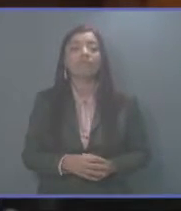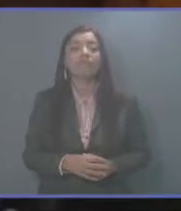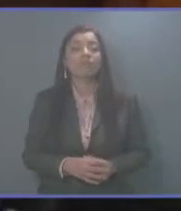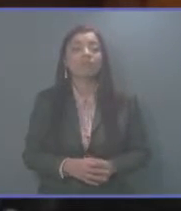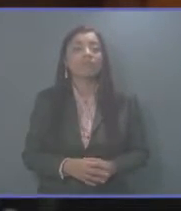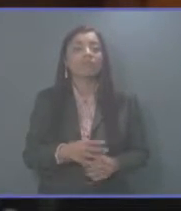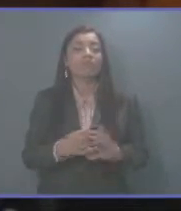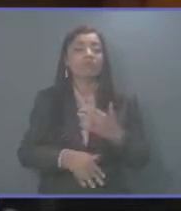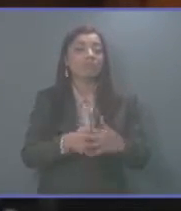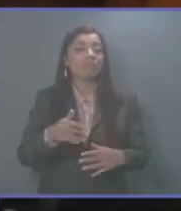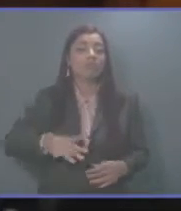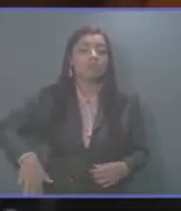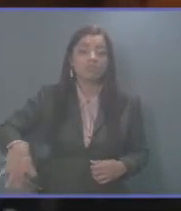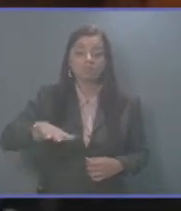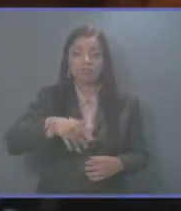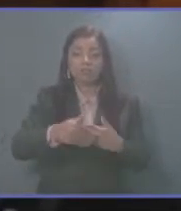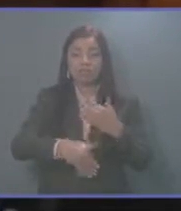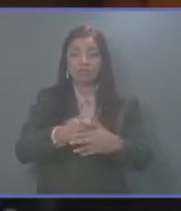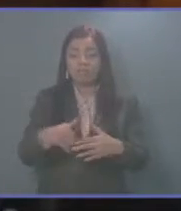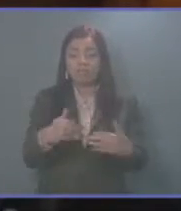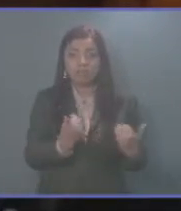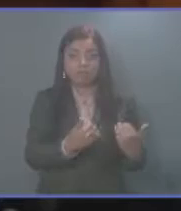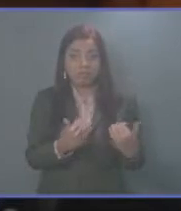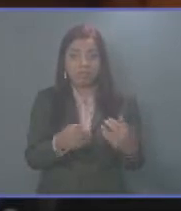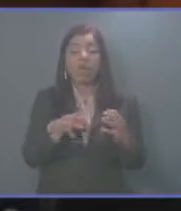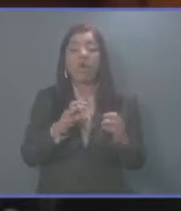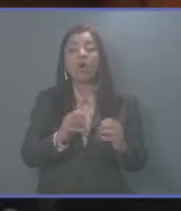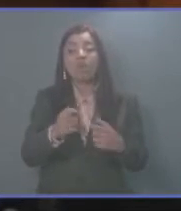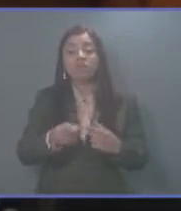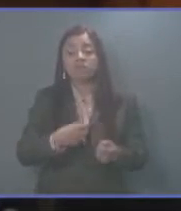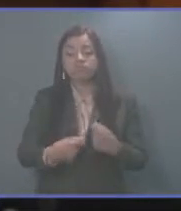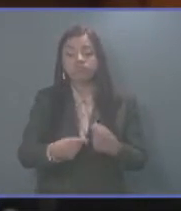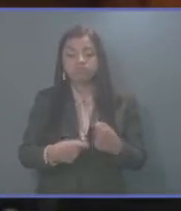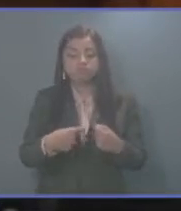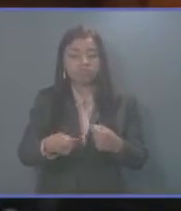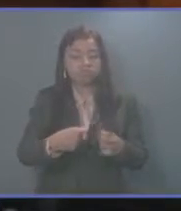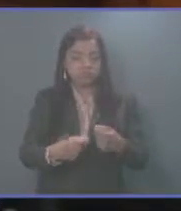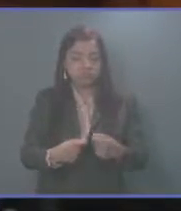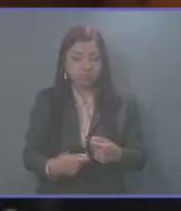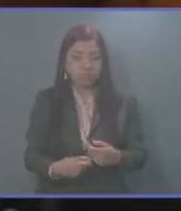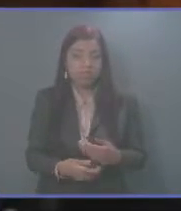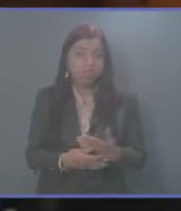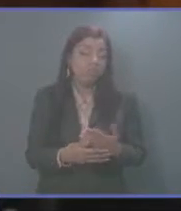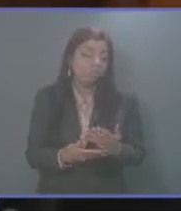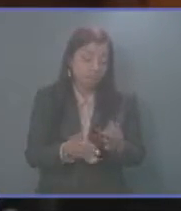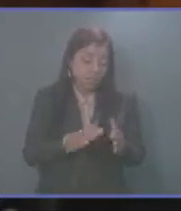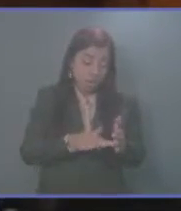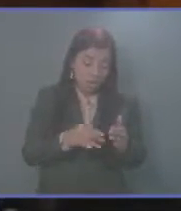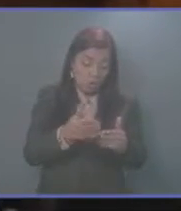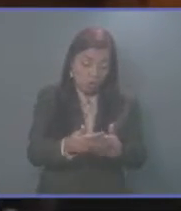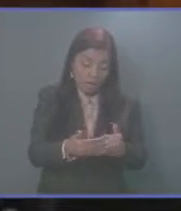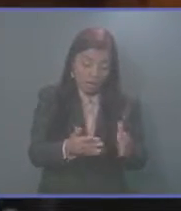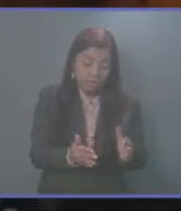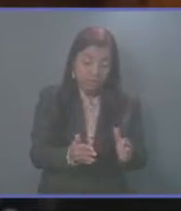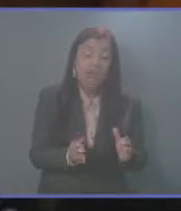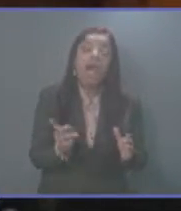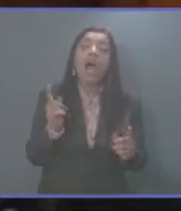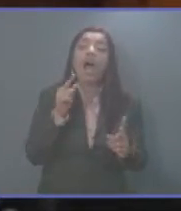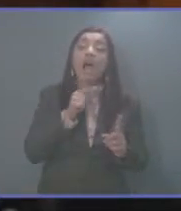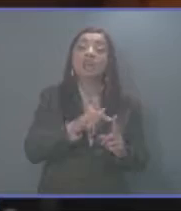en los centros de fabricación o coheterías de productos pirotécnicos, incluidos